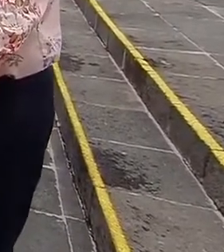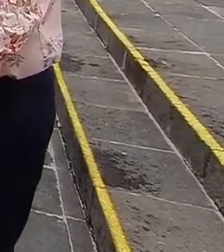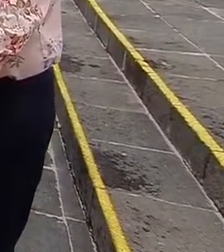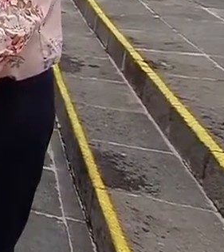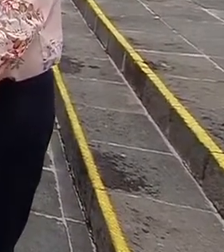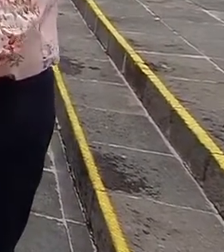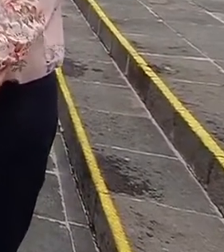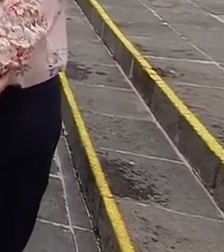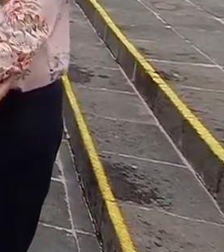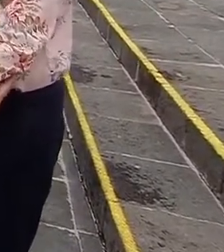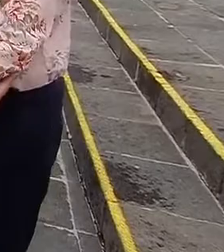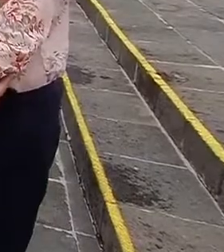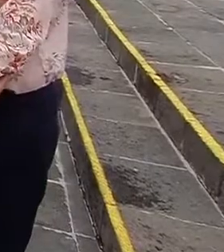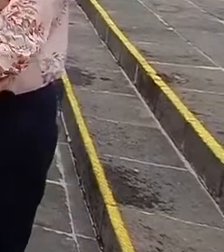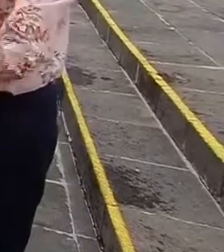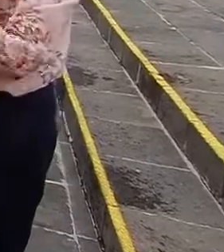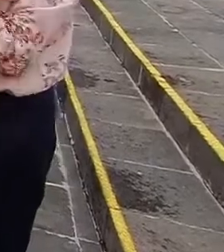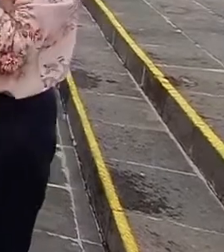Gracias.